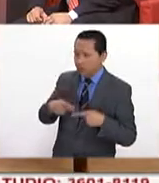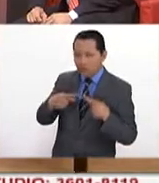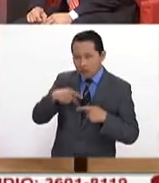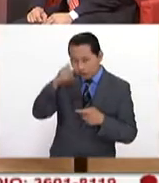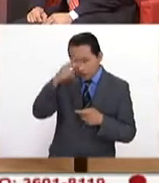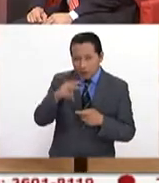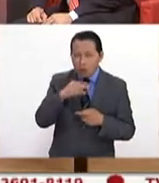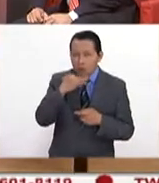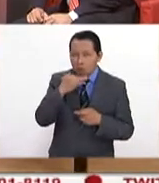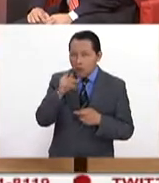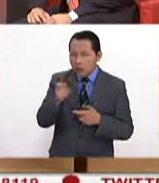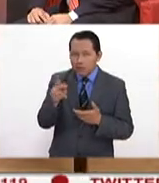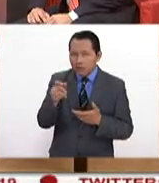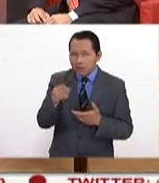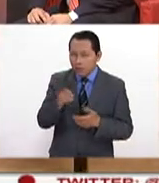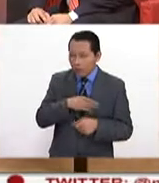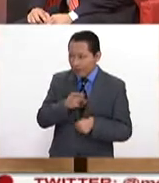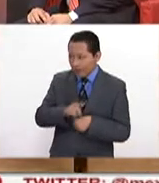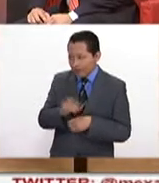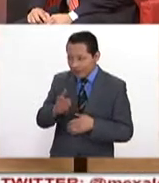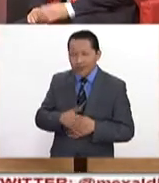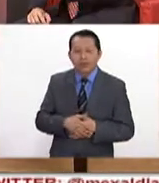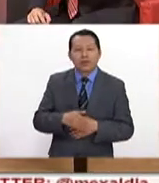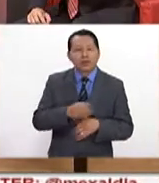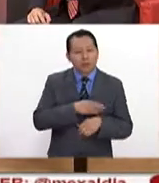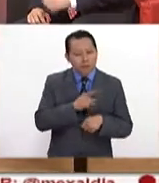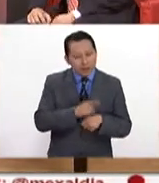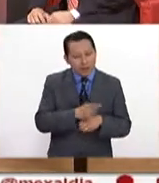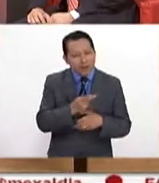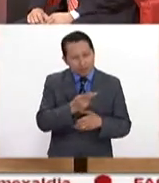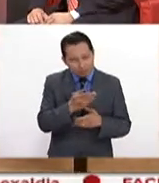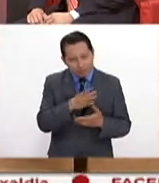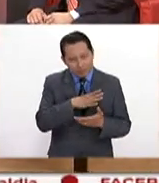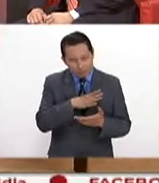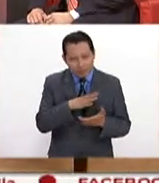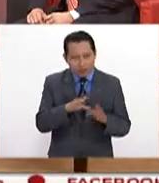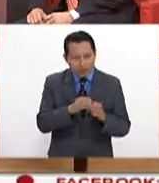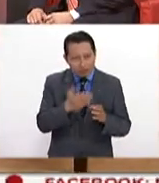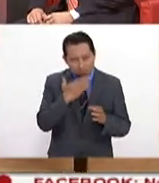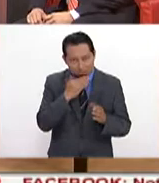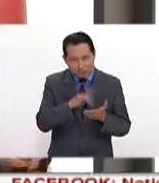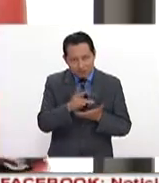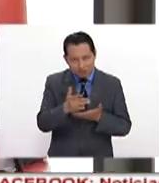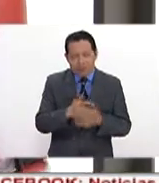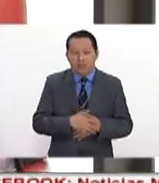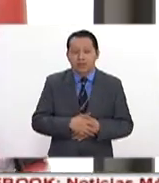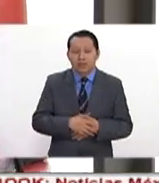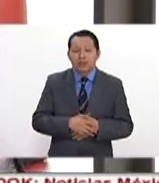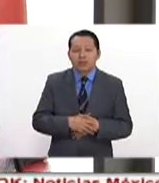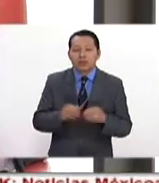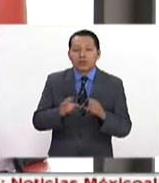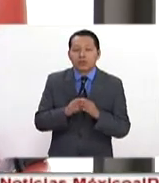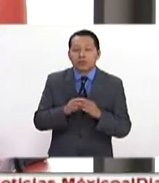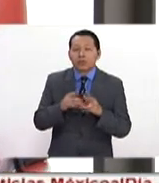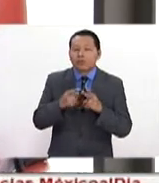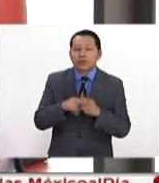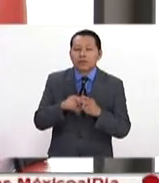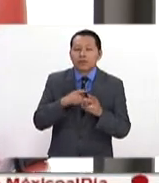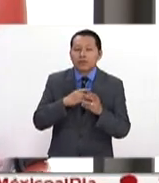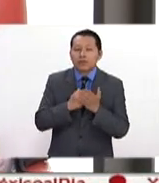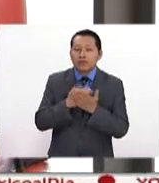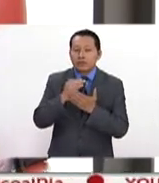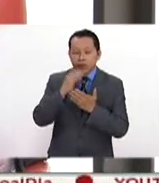¿Qué estamos pensando, Paco? Buenos días. Buen día, Omar. Bienvenido. ¿Cómo están? Gracias. Pues da la impresión de que están aumentando los niveles